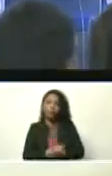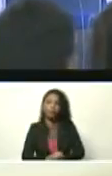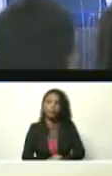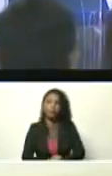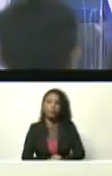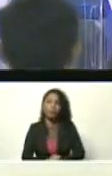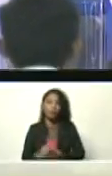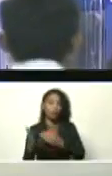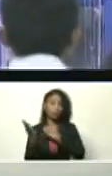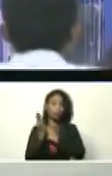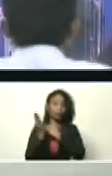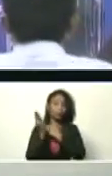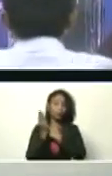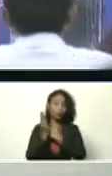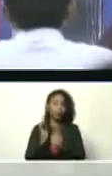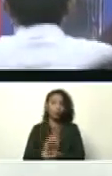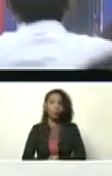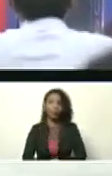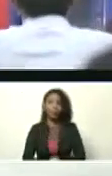Hay que cuidarse, ¿vale?